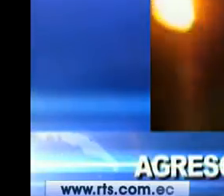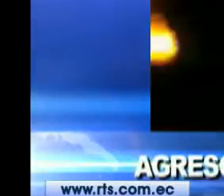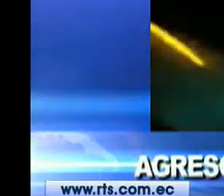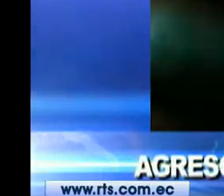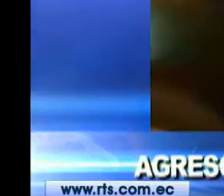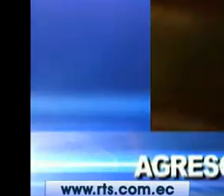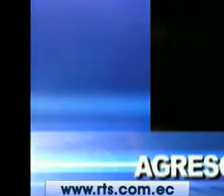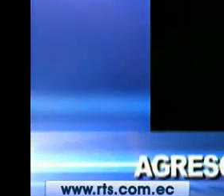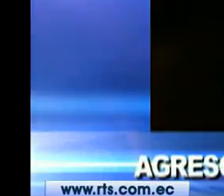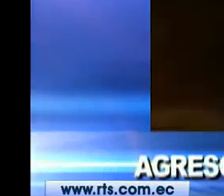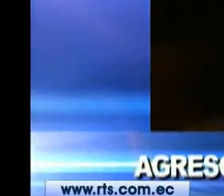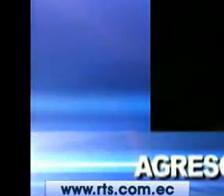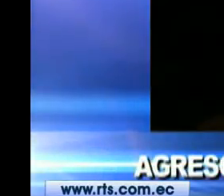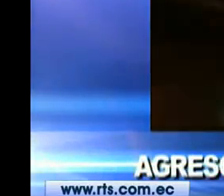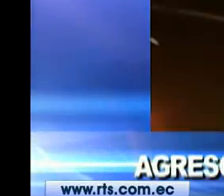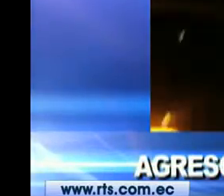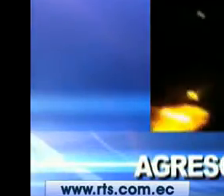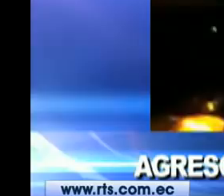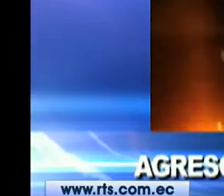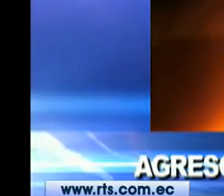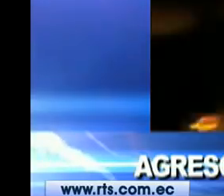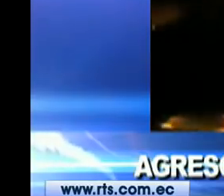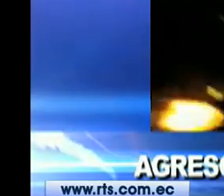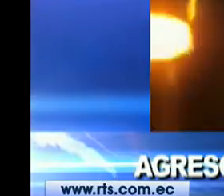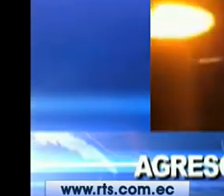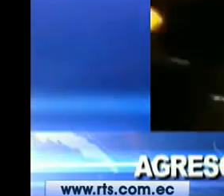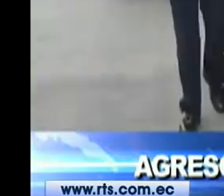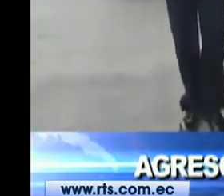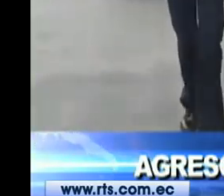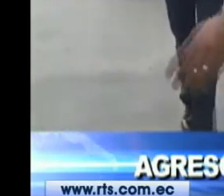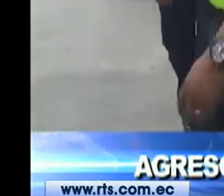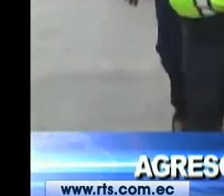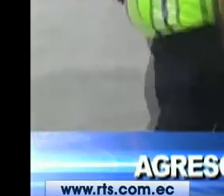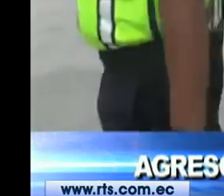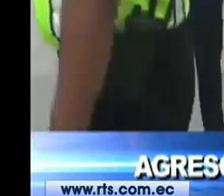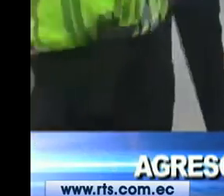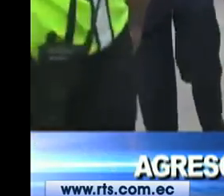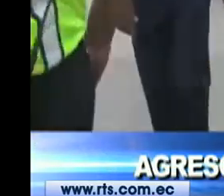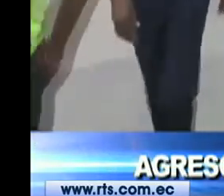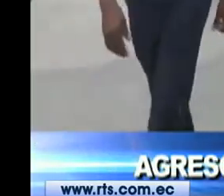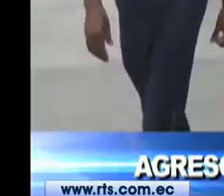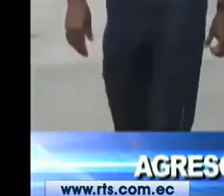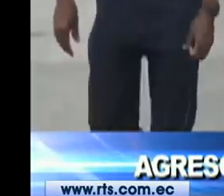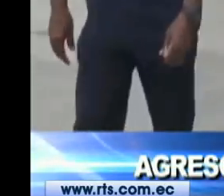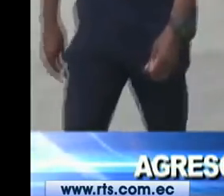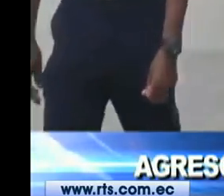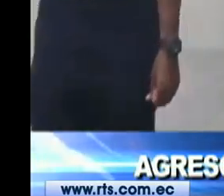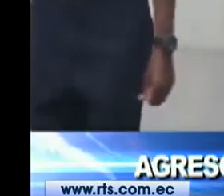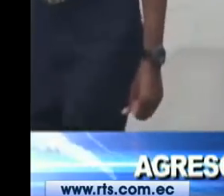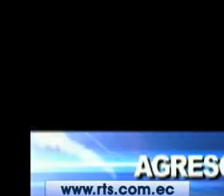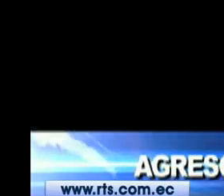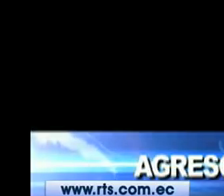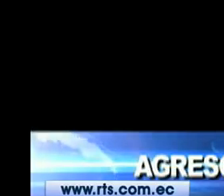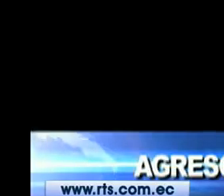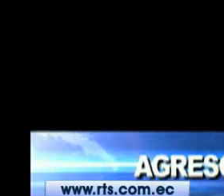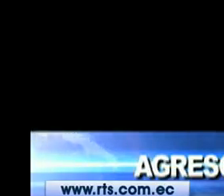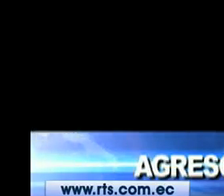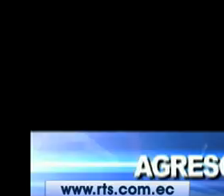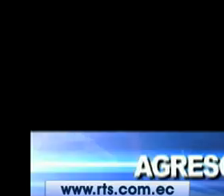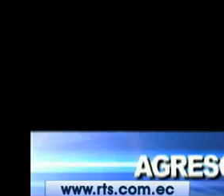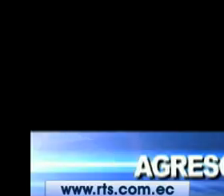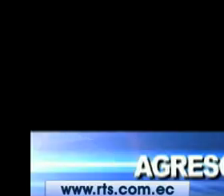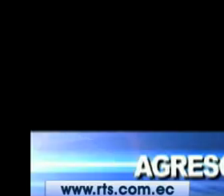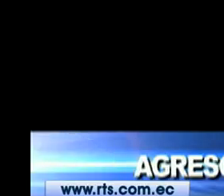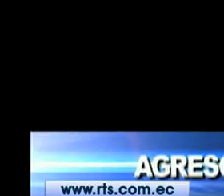Identifican al autor de la agresión a un agente de la Comisión de Tránsito ocurrida durante un operativo de control en la vía Crucita